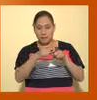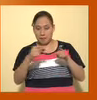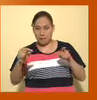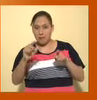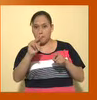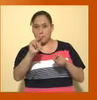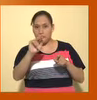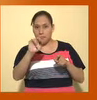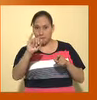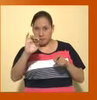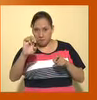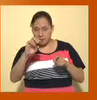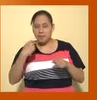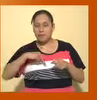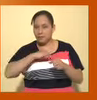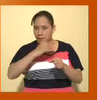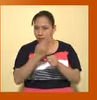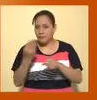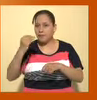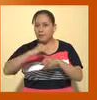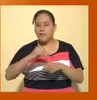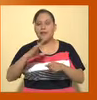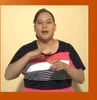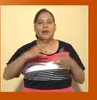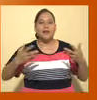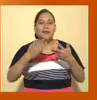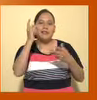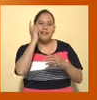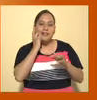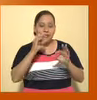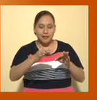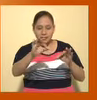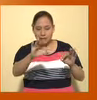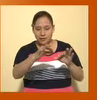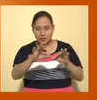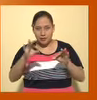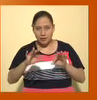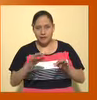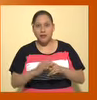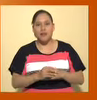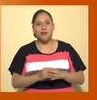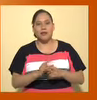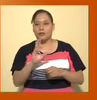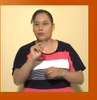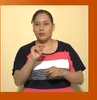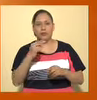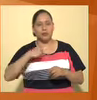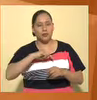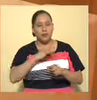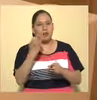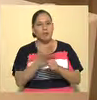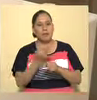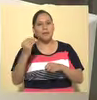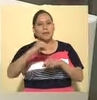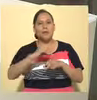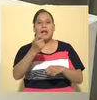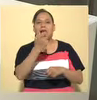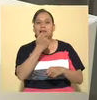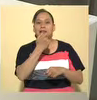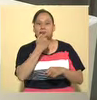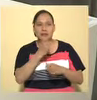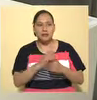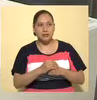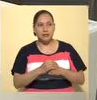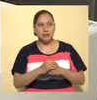bueno... Vamos a agregar... ¿La lechuga que acá está? ¿Te la paso? ¿Más pan molido? No, vamos a agregar en este caso galleta.